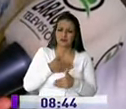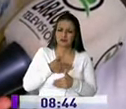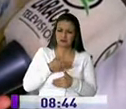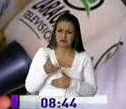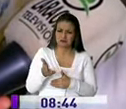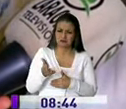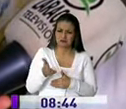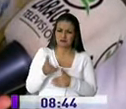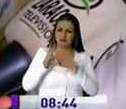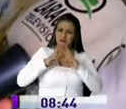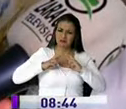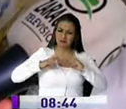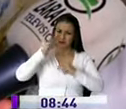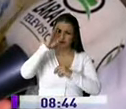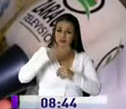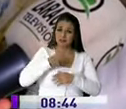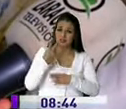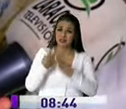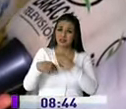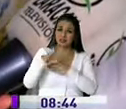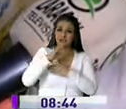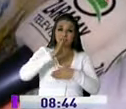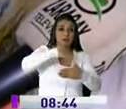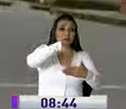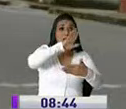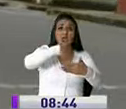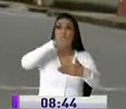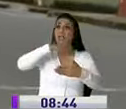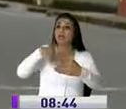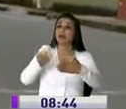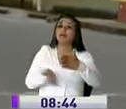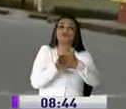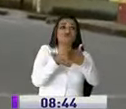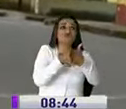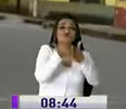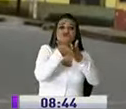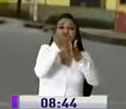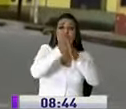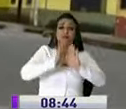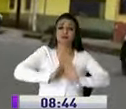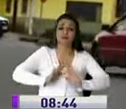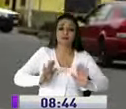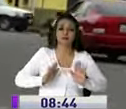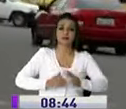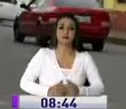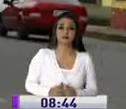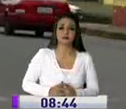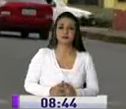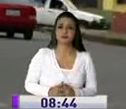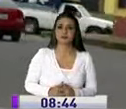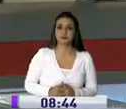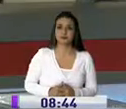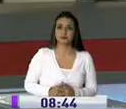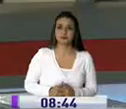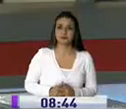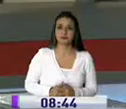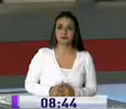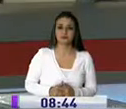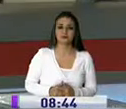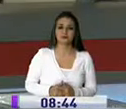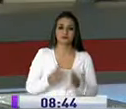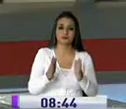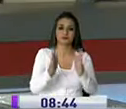ser inteligencia? Mi hija era pintora, estucadora. Desde Santo Domingo de los Áchilas, informó Gisela Moreira.